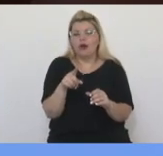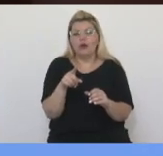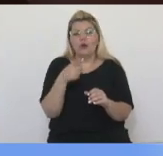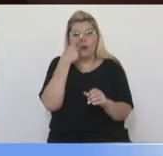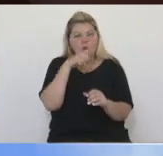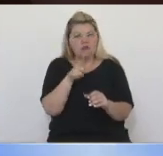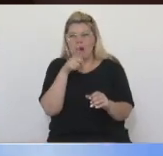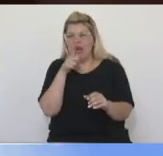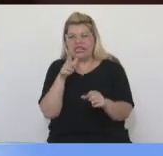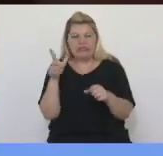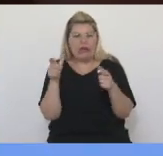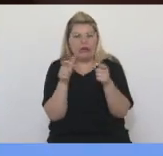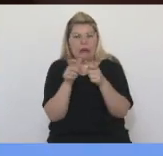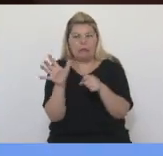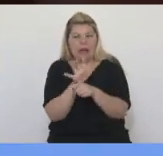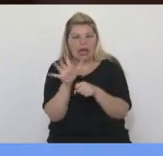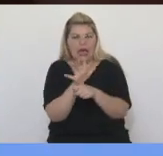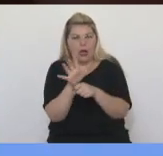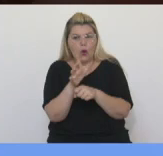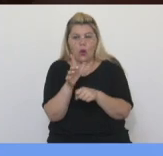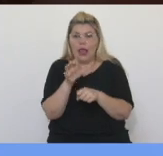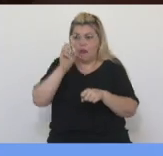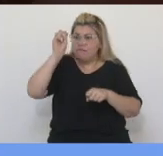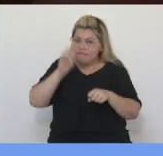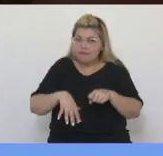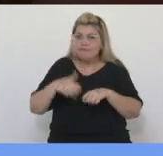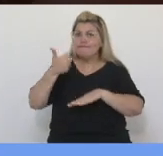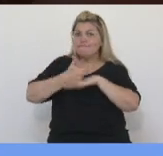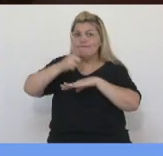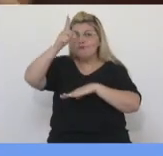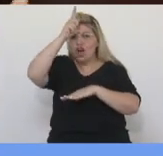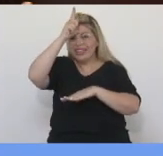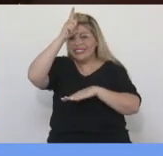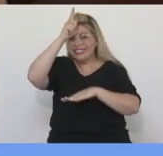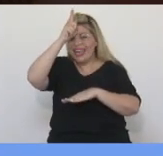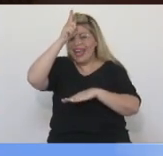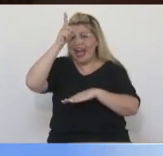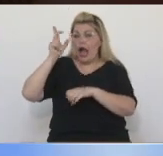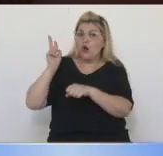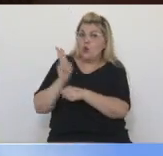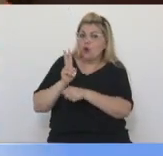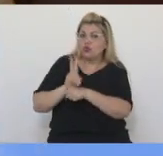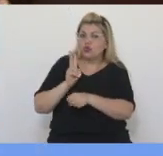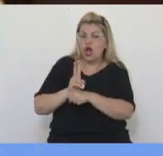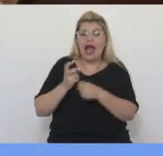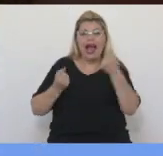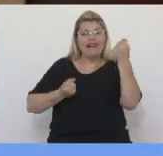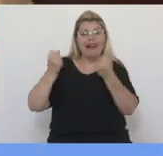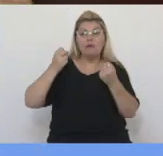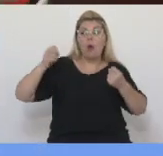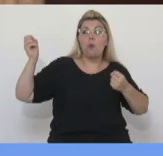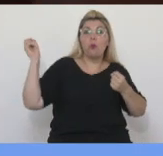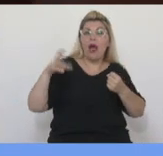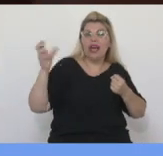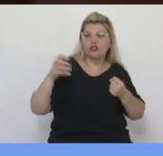cinematográfica con presencia de la policía y con custodias allá los camiones de basura salen